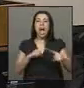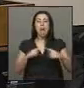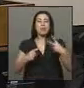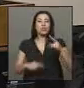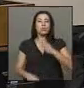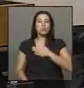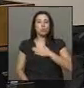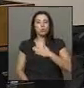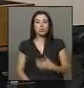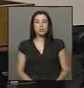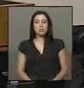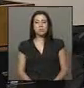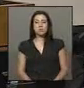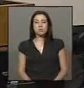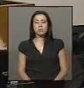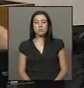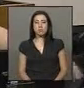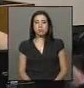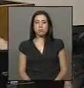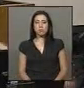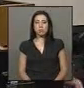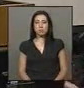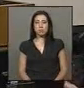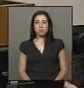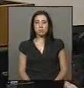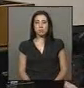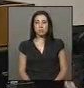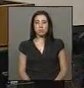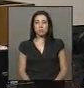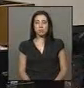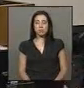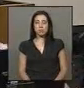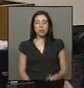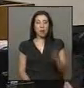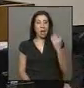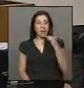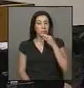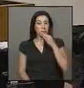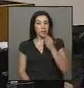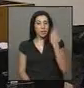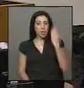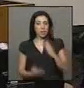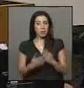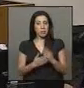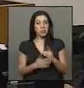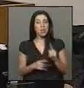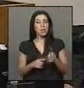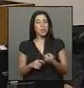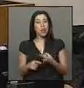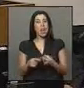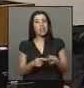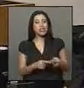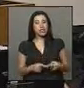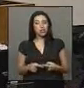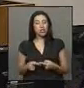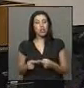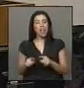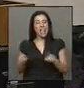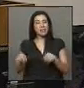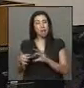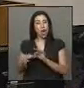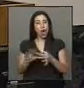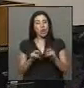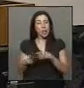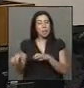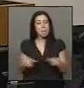bienes? Pero, como decíamos en un comienzo, es una vez más la sociedad y sus espacios organizados los que